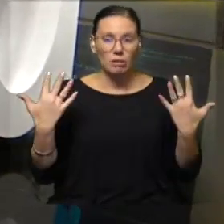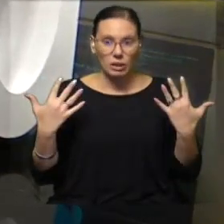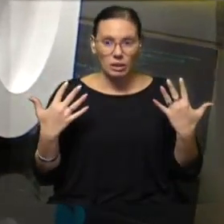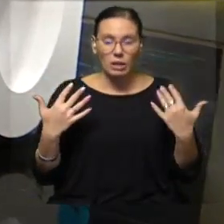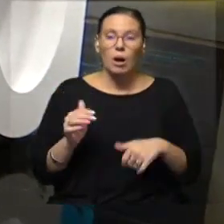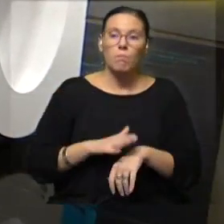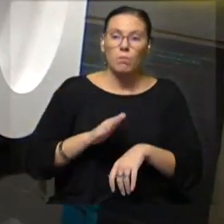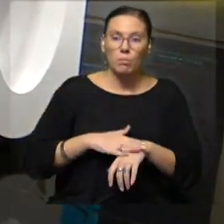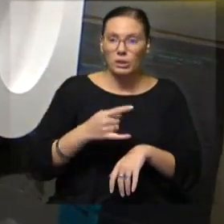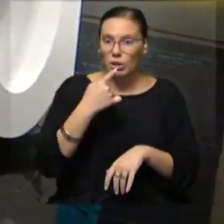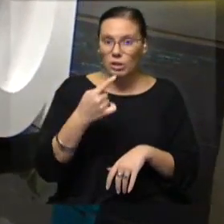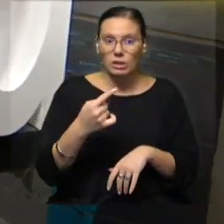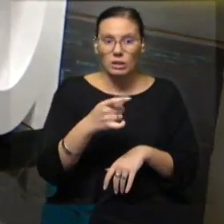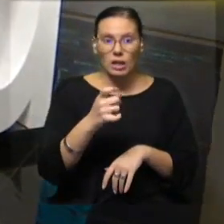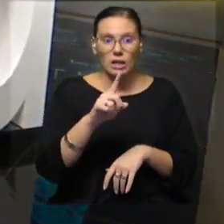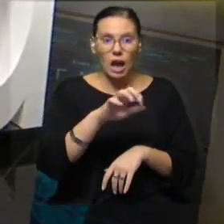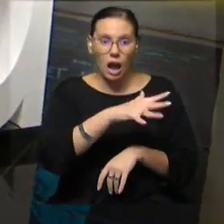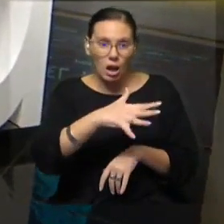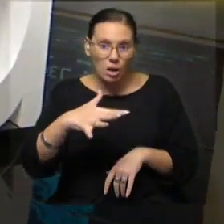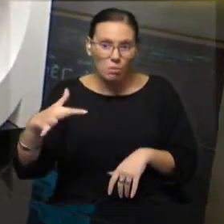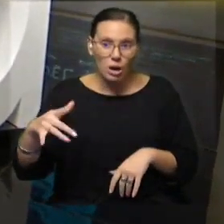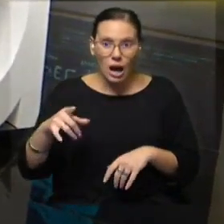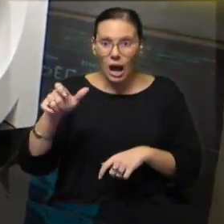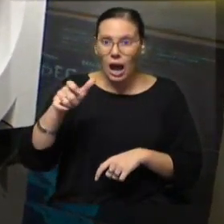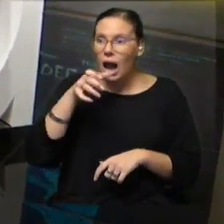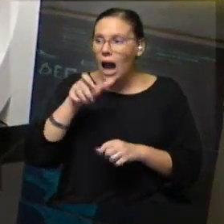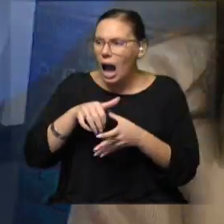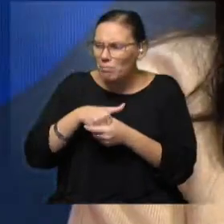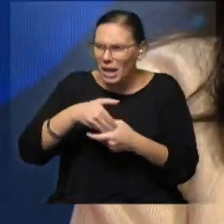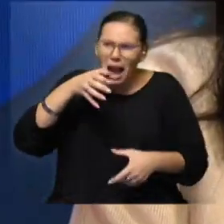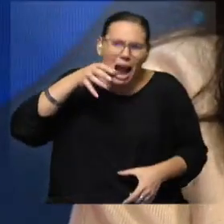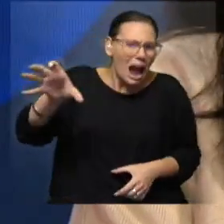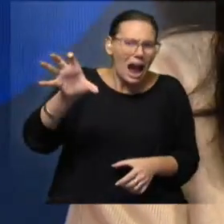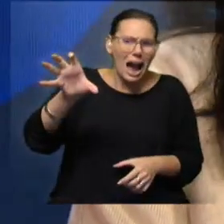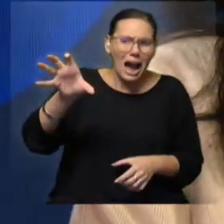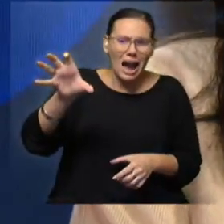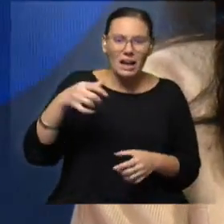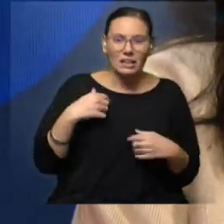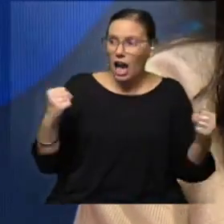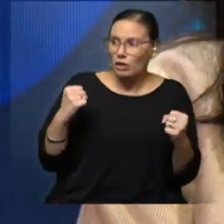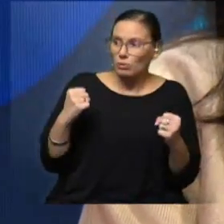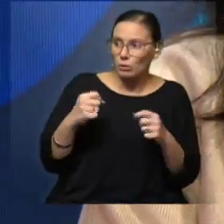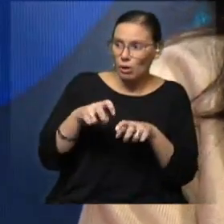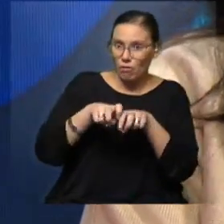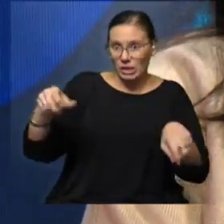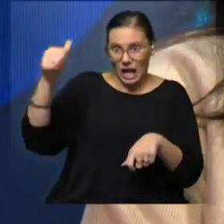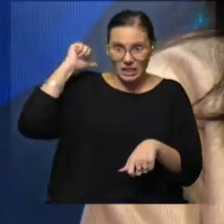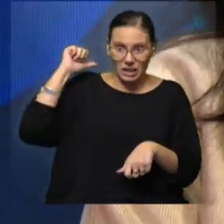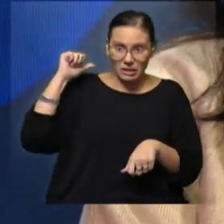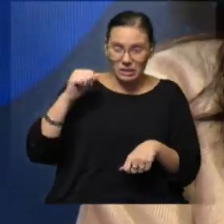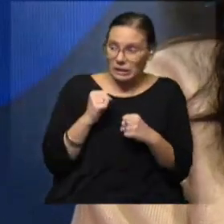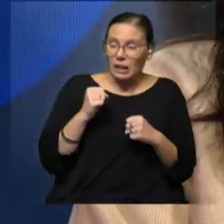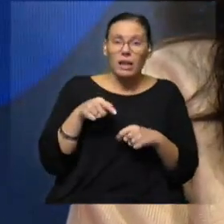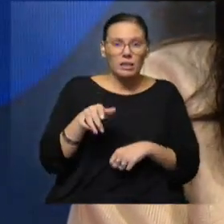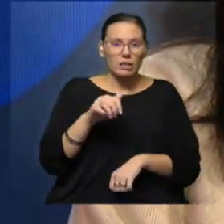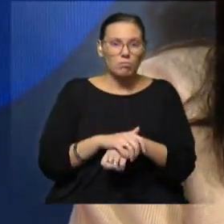el momento en el que anuncian a ras del agua, nuestra amiga que estaba al lado nuestro pegó un alarido que asustó a los de la fila de atrás, y entonces